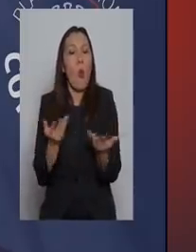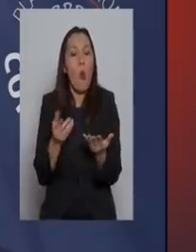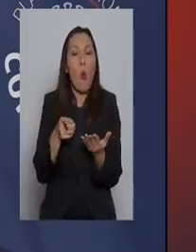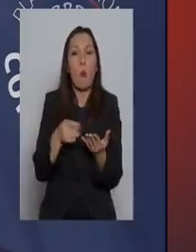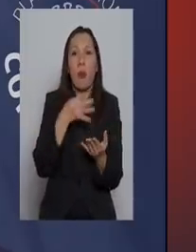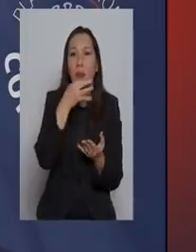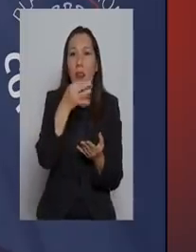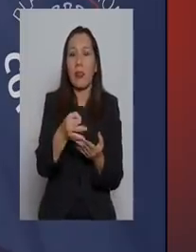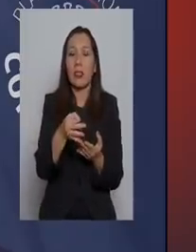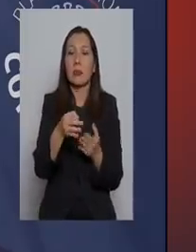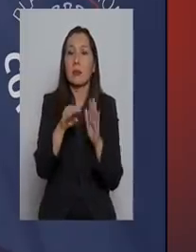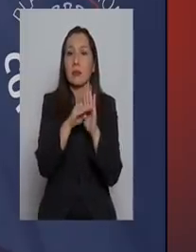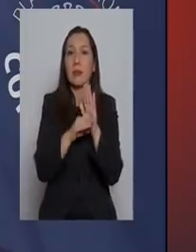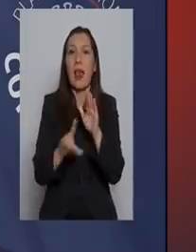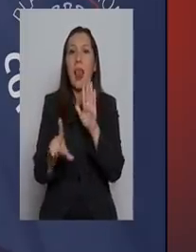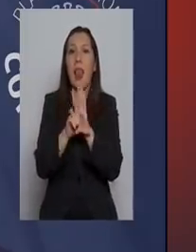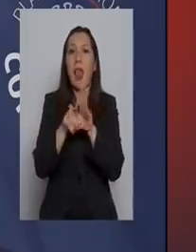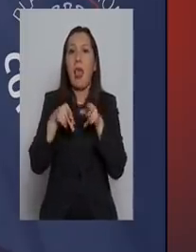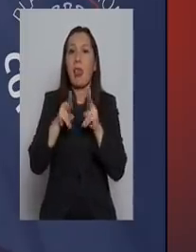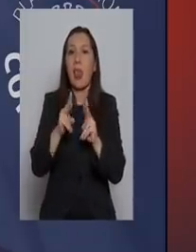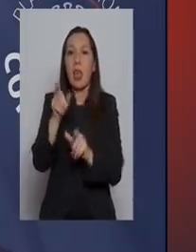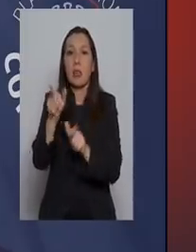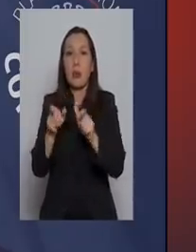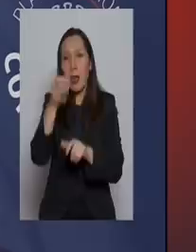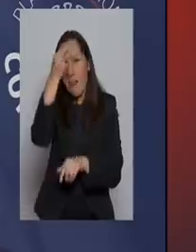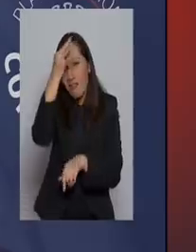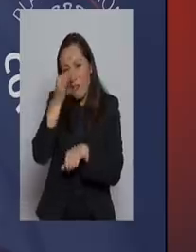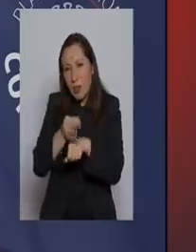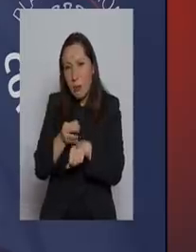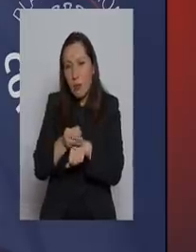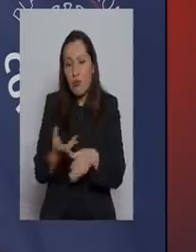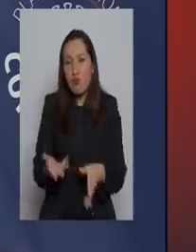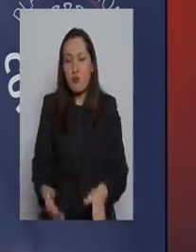evalúa según la Ley de Derechos de los Pacientes?